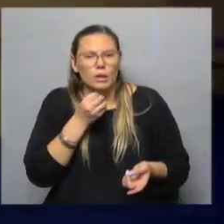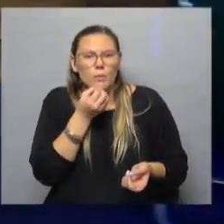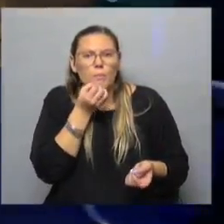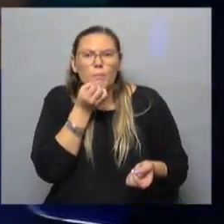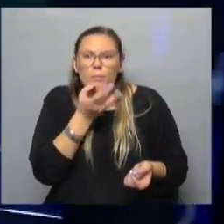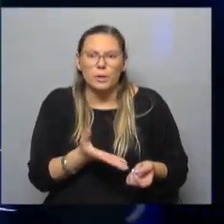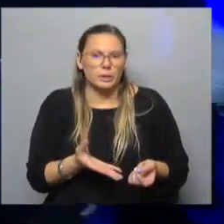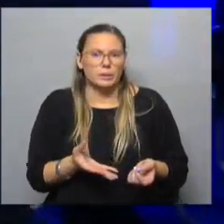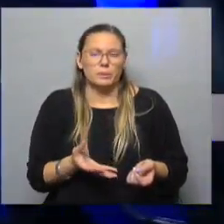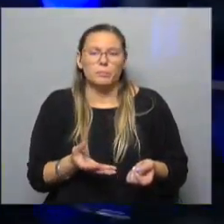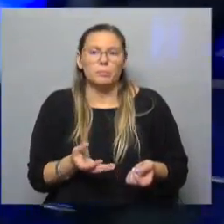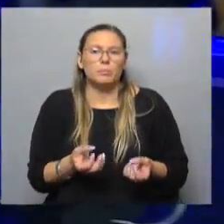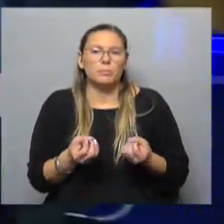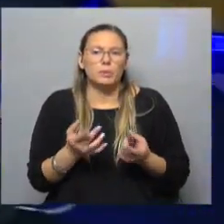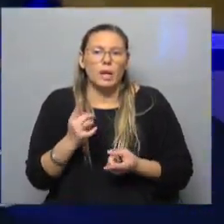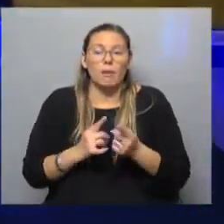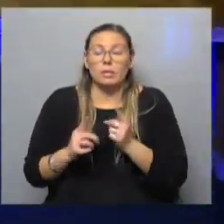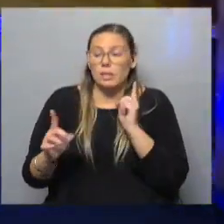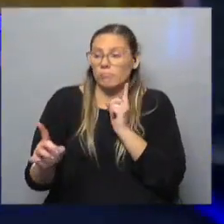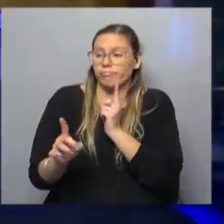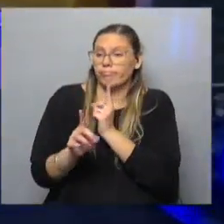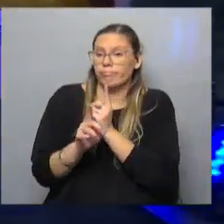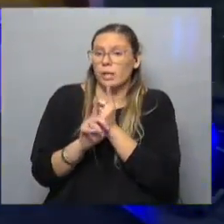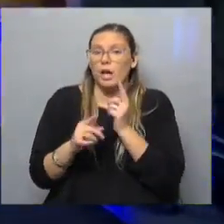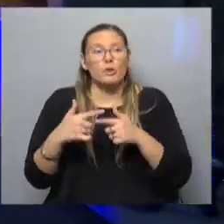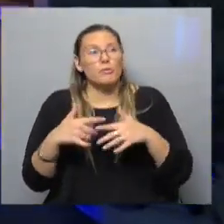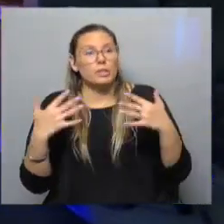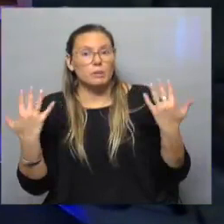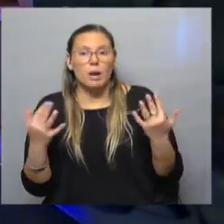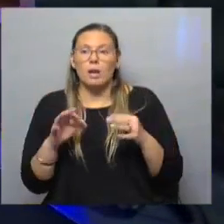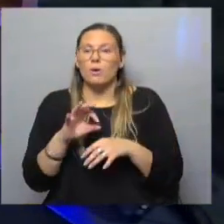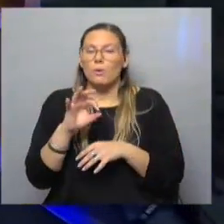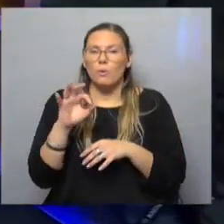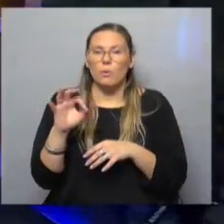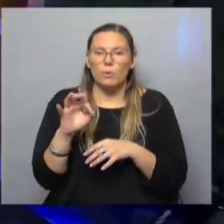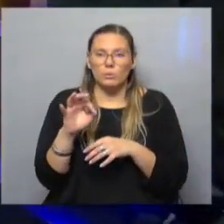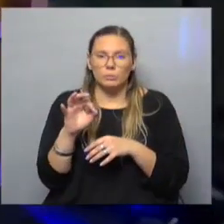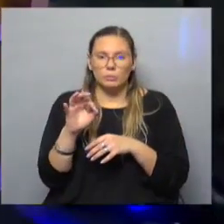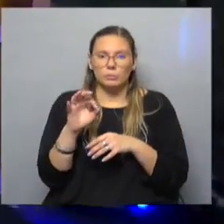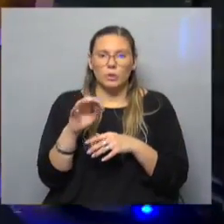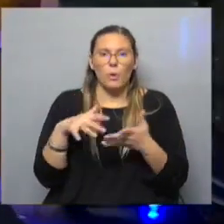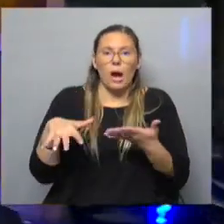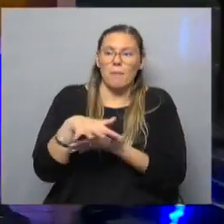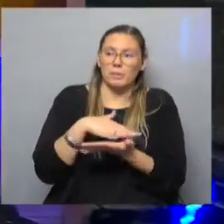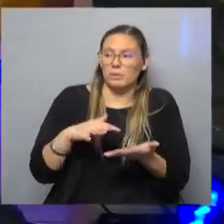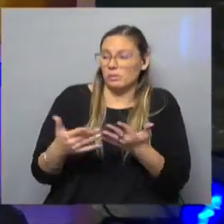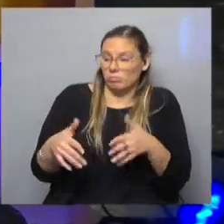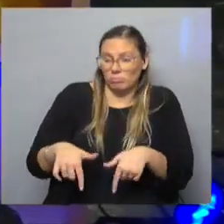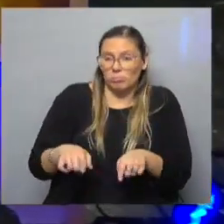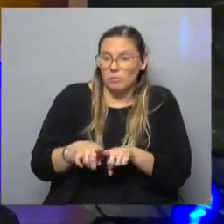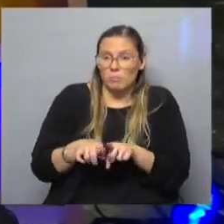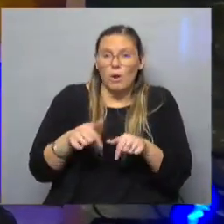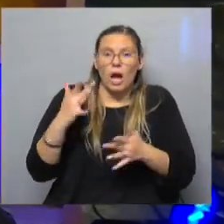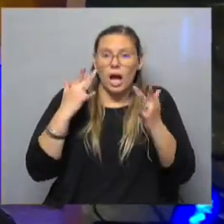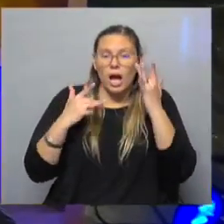montón porque bueno, a veces te cruzás así en un festival o en un ámbito de este tipo, te cruzás con